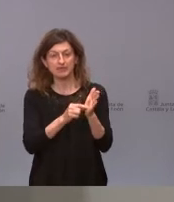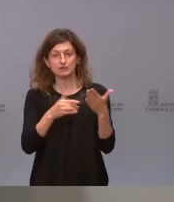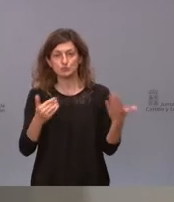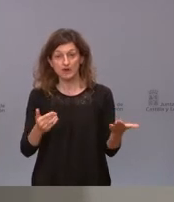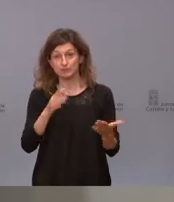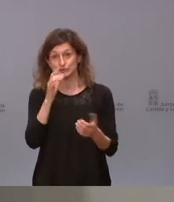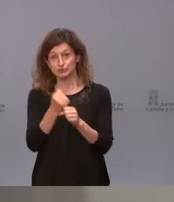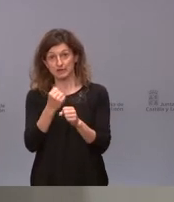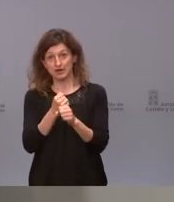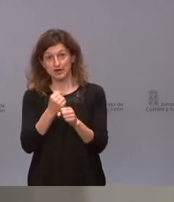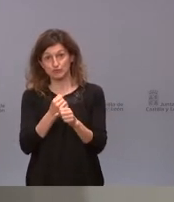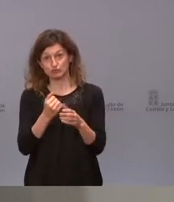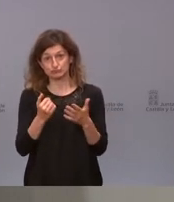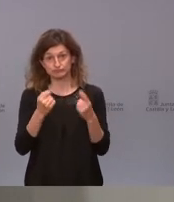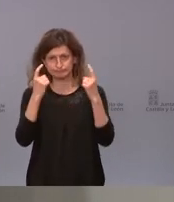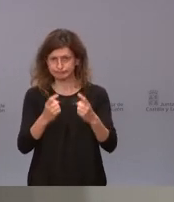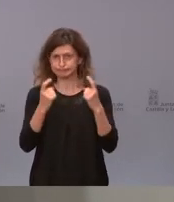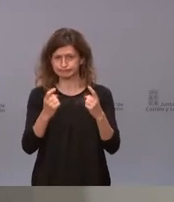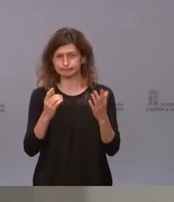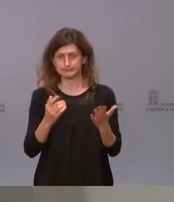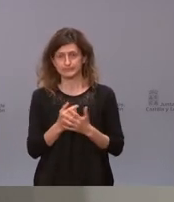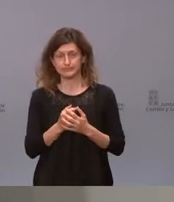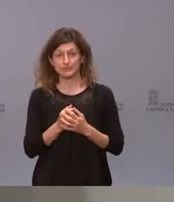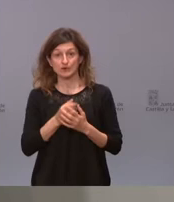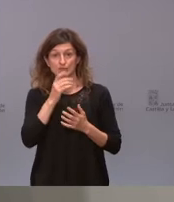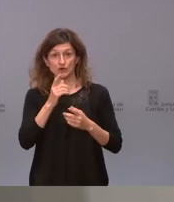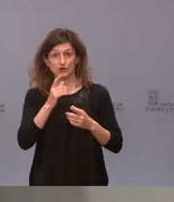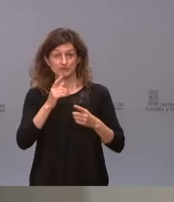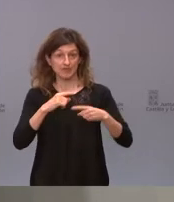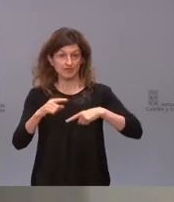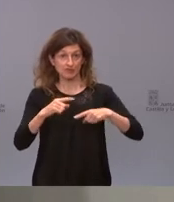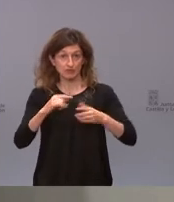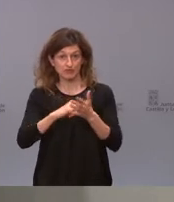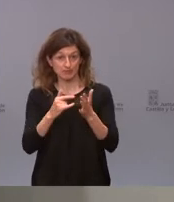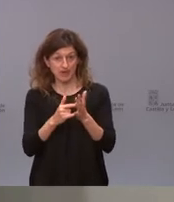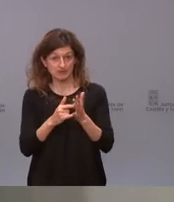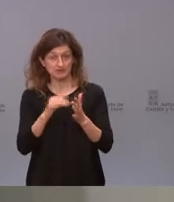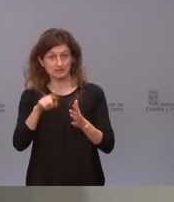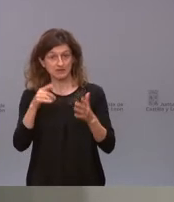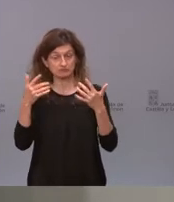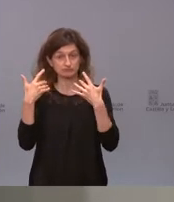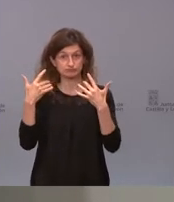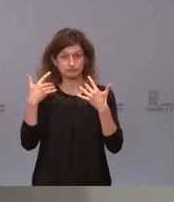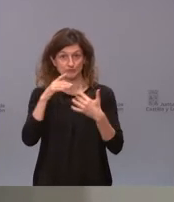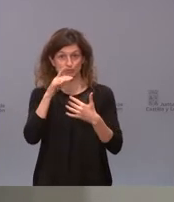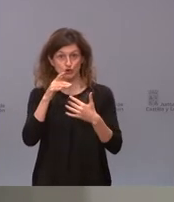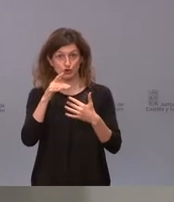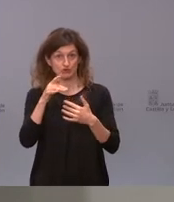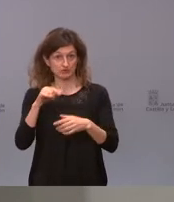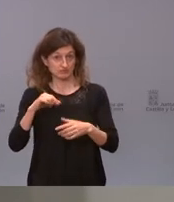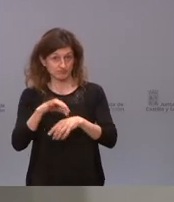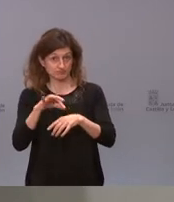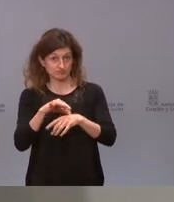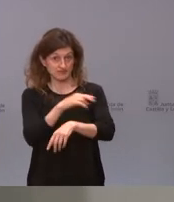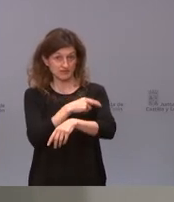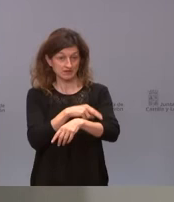trabajando de manera muy intensa desde desde la dirección general de planificación y también asesorados por los los clínicos para intentar